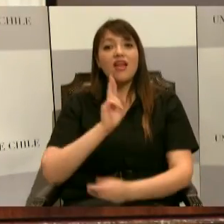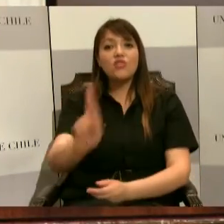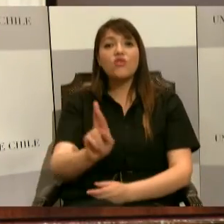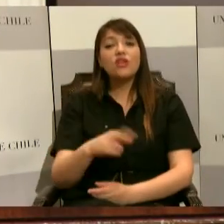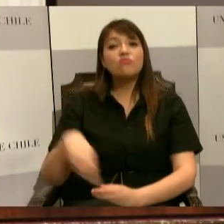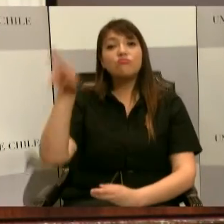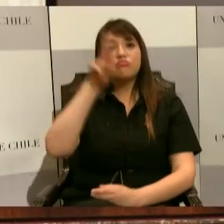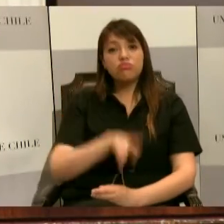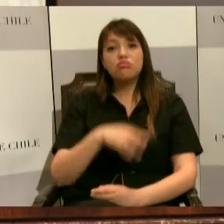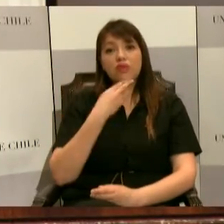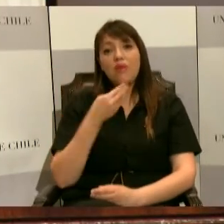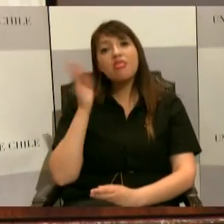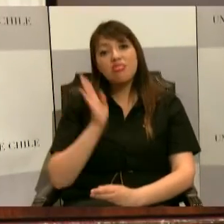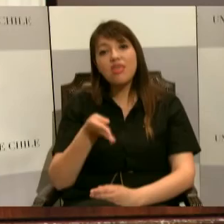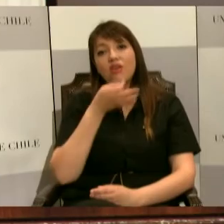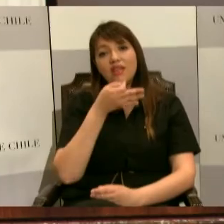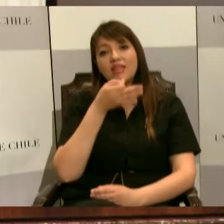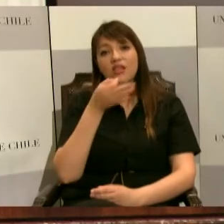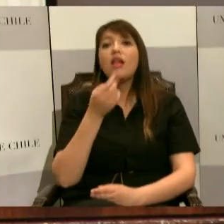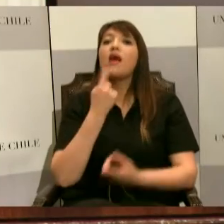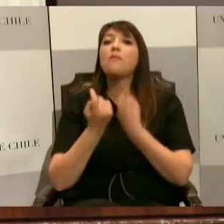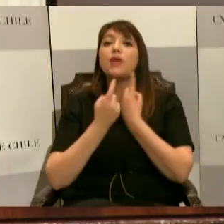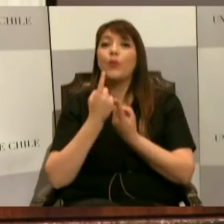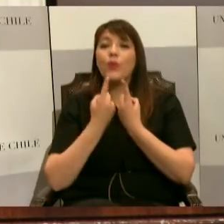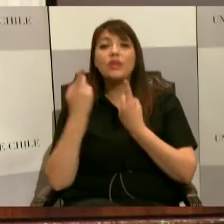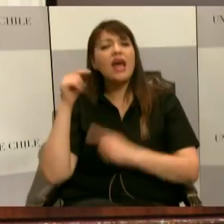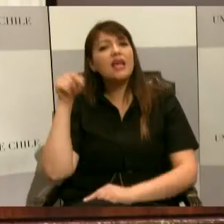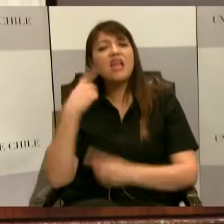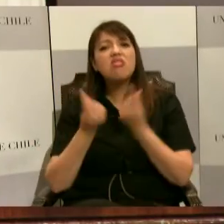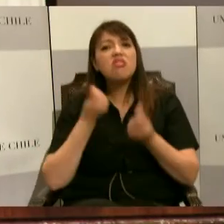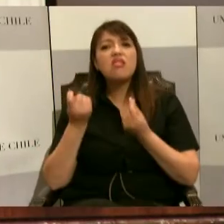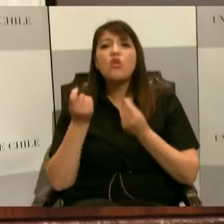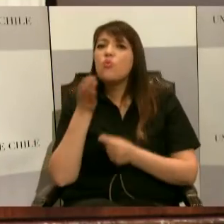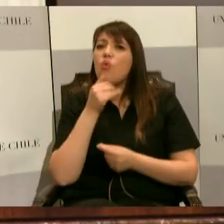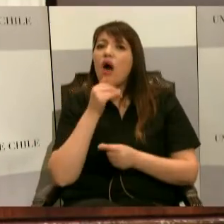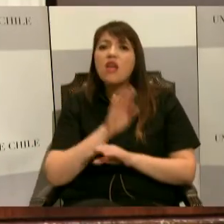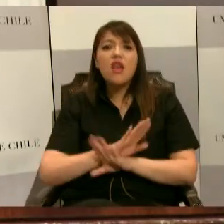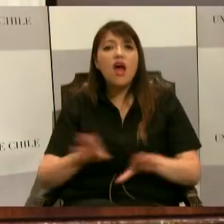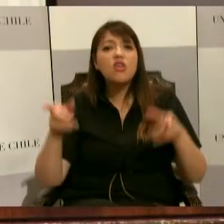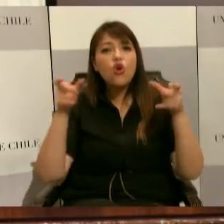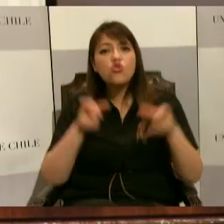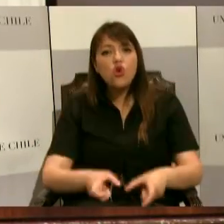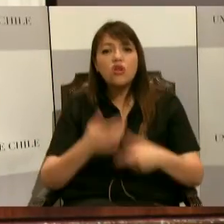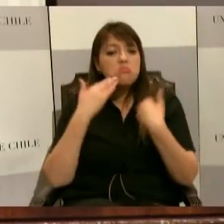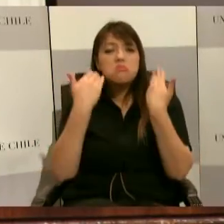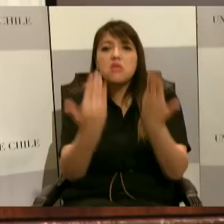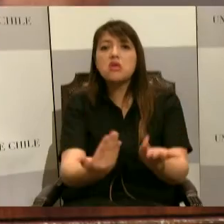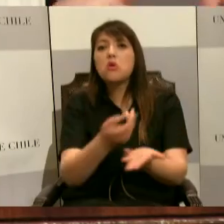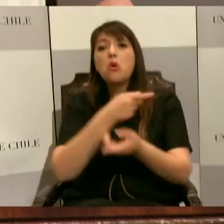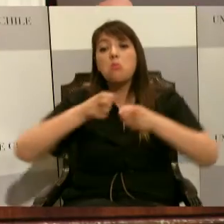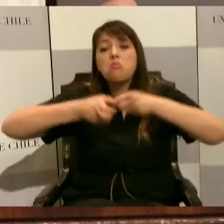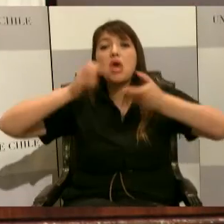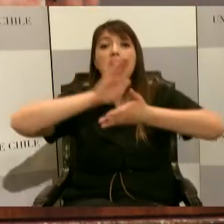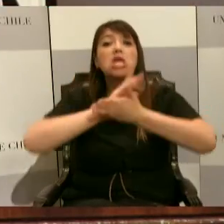citando al Contralor, la pregunta que uno se hace es: ¿puede ser que esa plata no tenga ningún control, que se entregue como una especie de cheque en blanco?